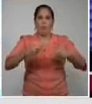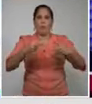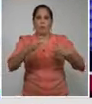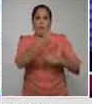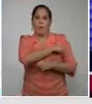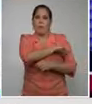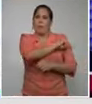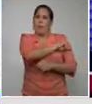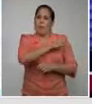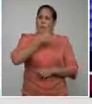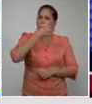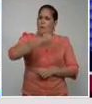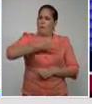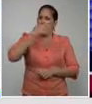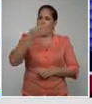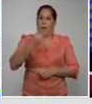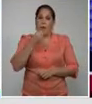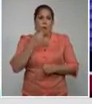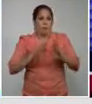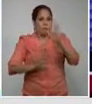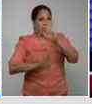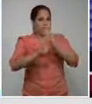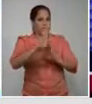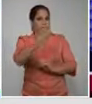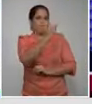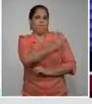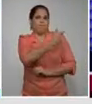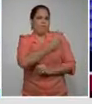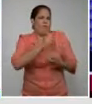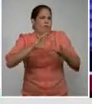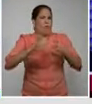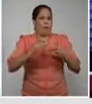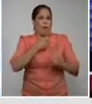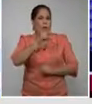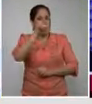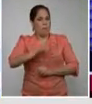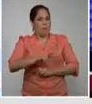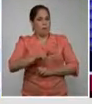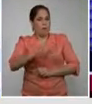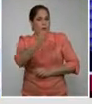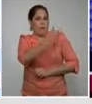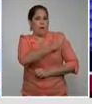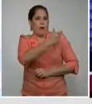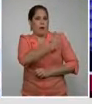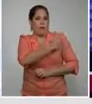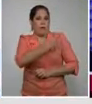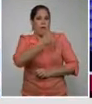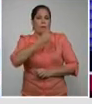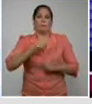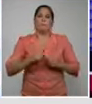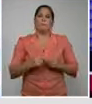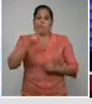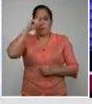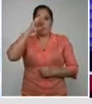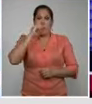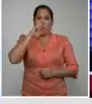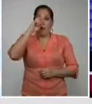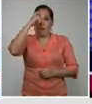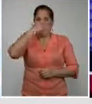pueblo refiriendo sobre los avances en la estrategia de evaluación clínica del candidato vacunal Soberana 02.